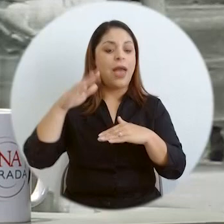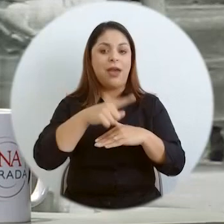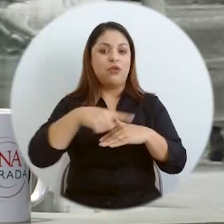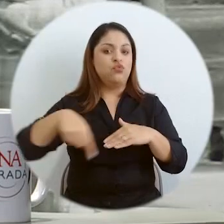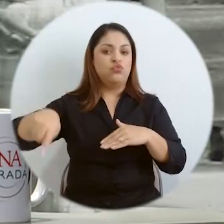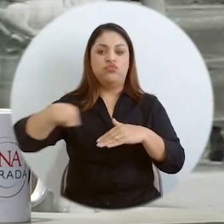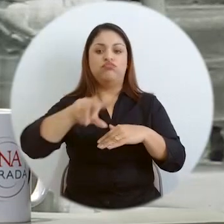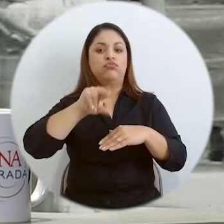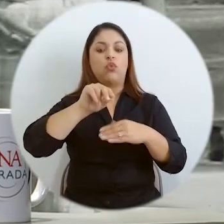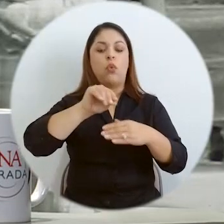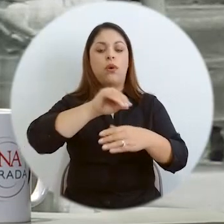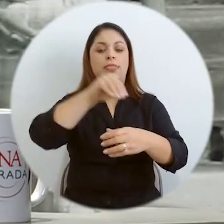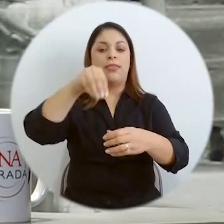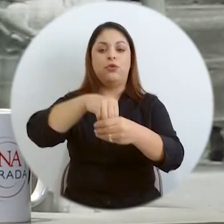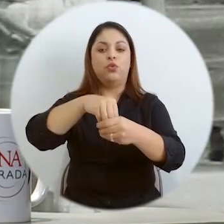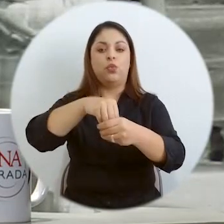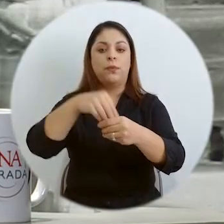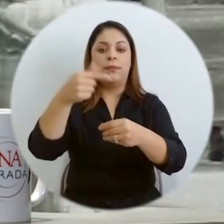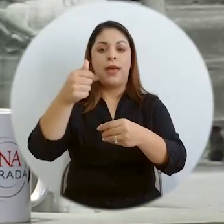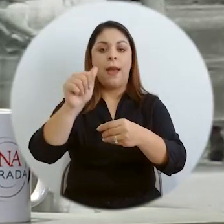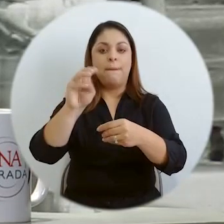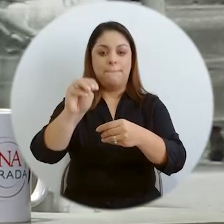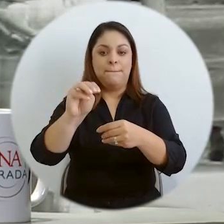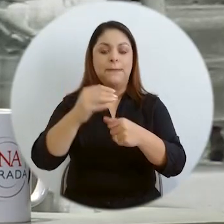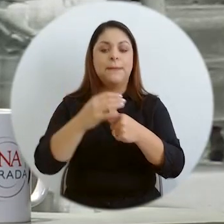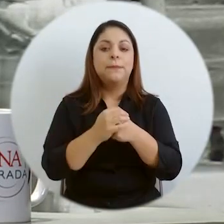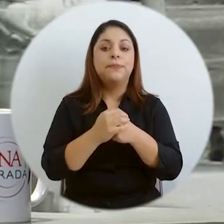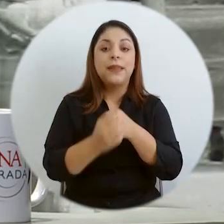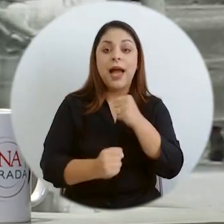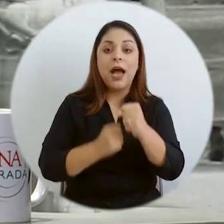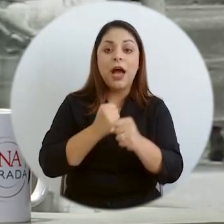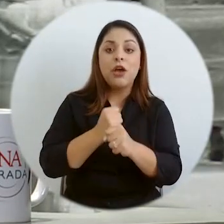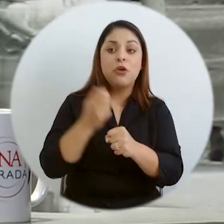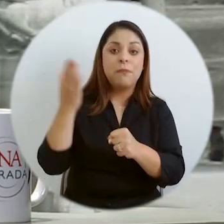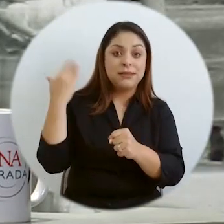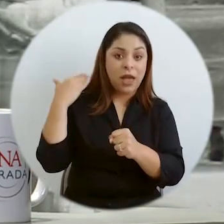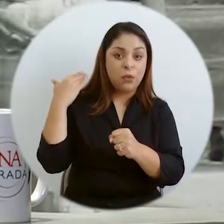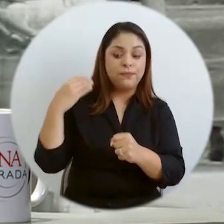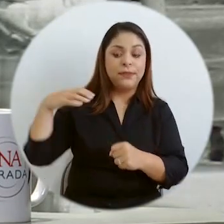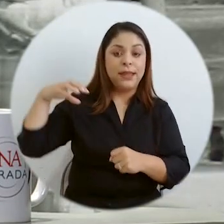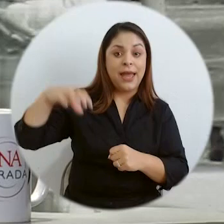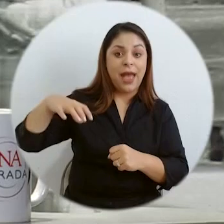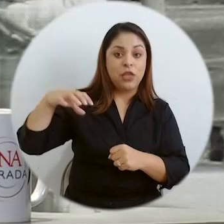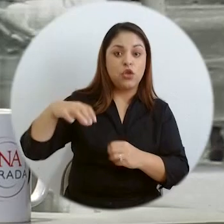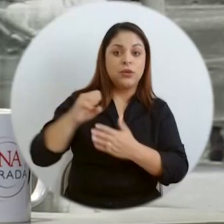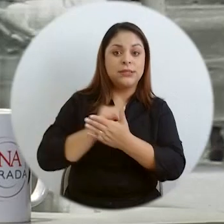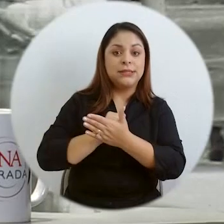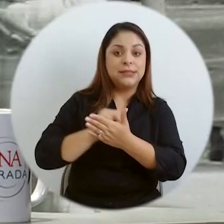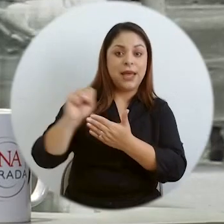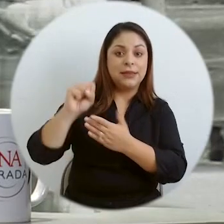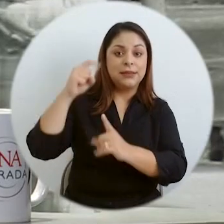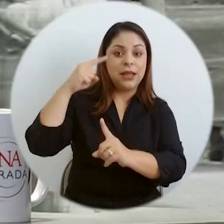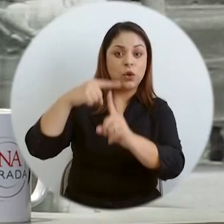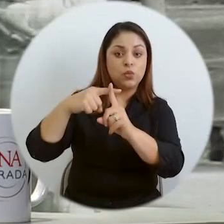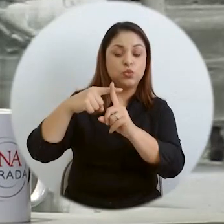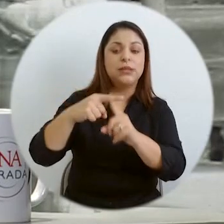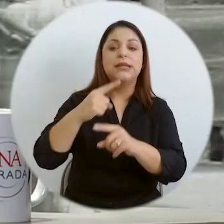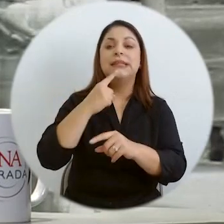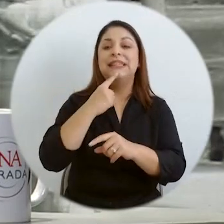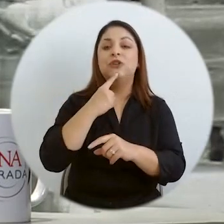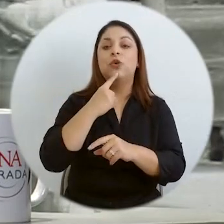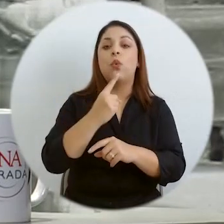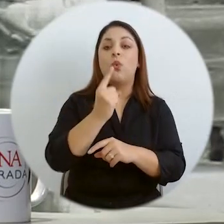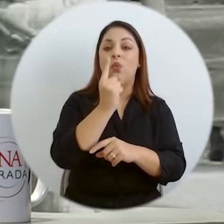del GAM, y el año pasado, por ejemplo, para reforzar ese número que decían, el cantón de Santa Cruz registró 1 de cada 10 metros